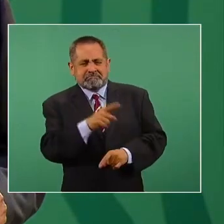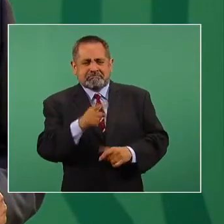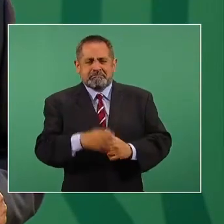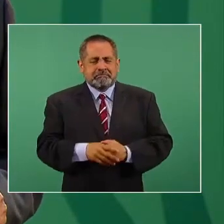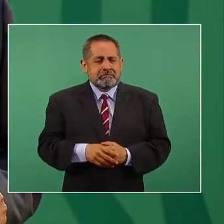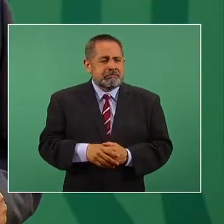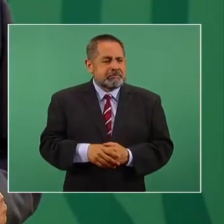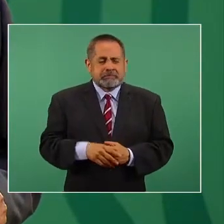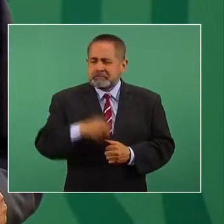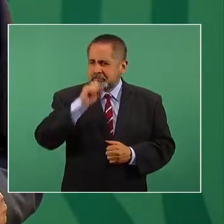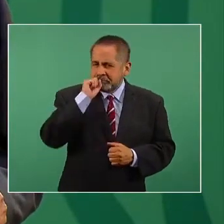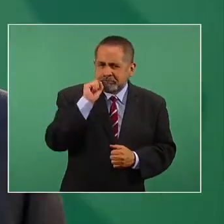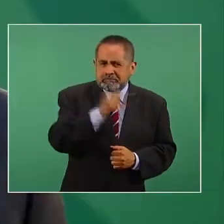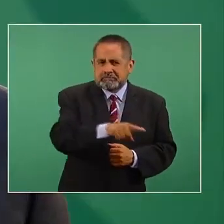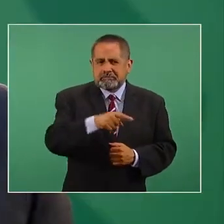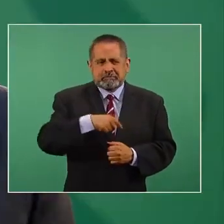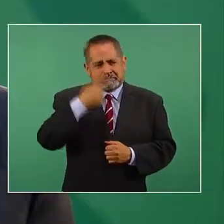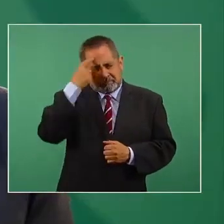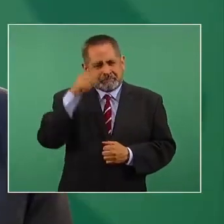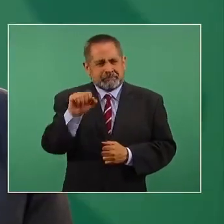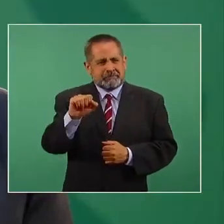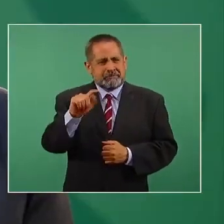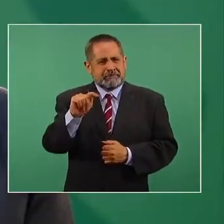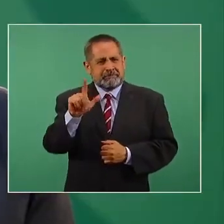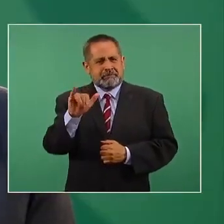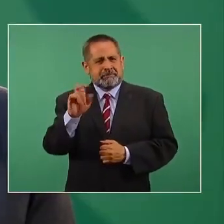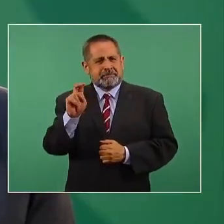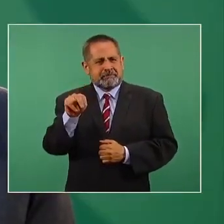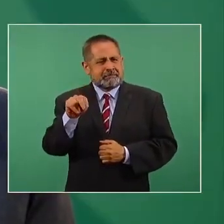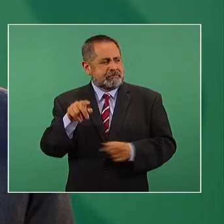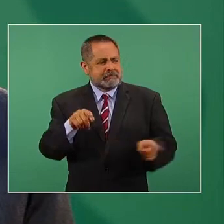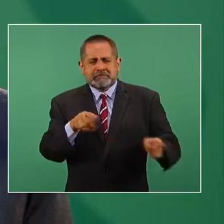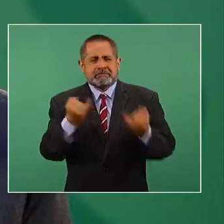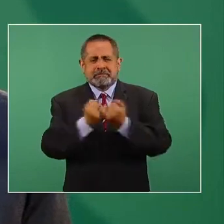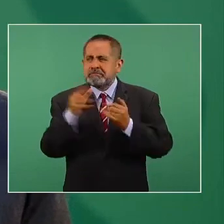Del pensamiento también de Stalin,